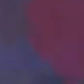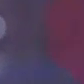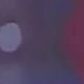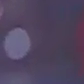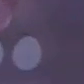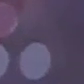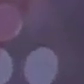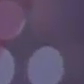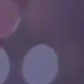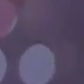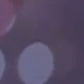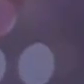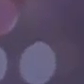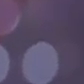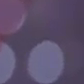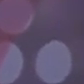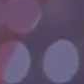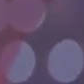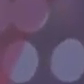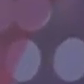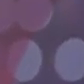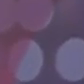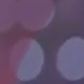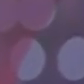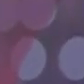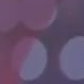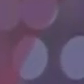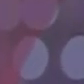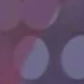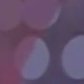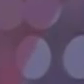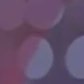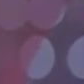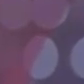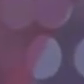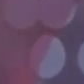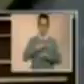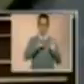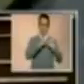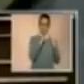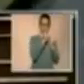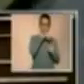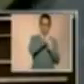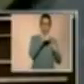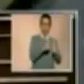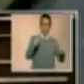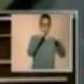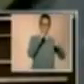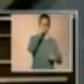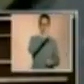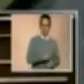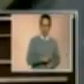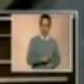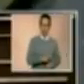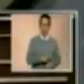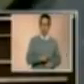Regresamos a 360 y esa es María Corina Machado, la diputada de la oposición venezolana, que como lo dice ella misma, representante, ha venido a